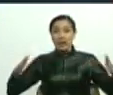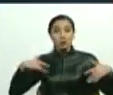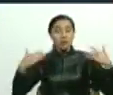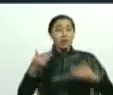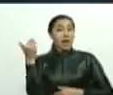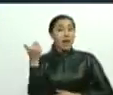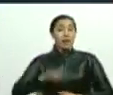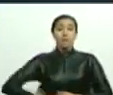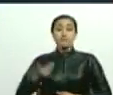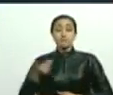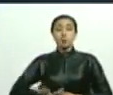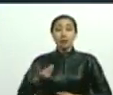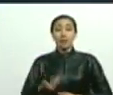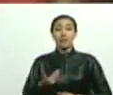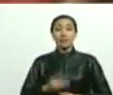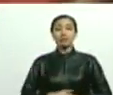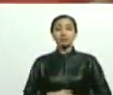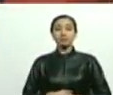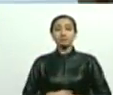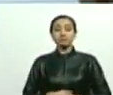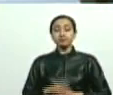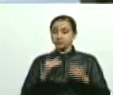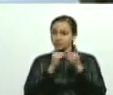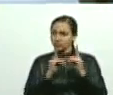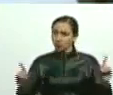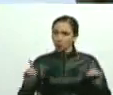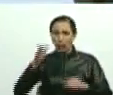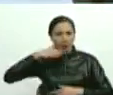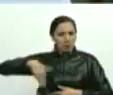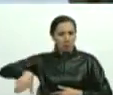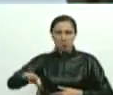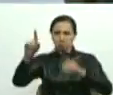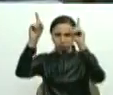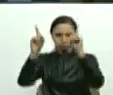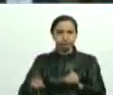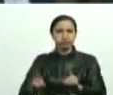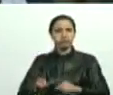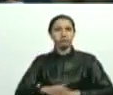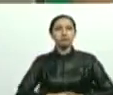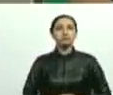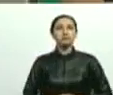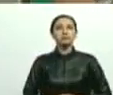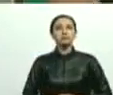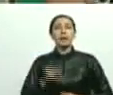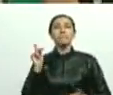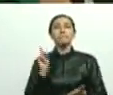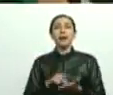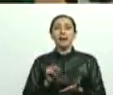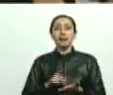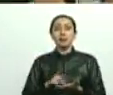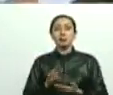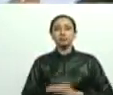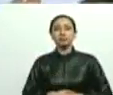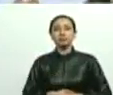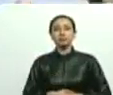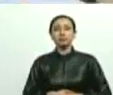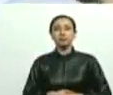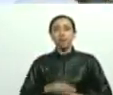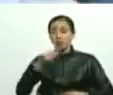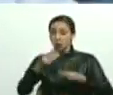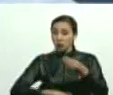evento de democracia directa, democracia verdadera, democracia participativa, ellos se dieron a la tarea